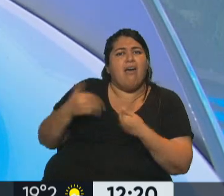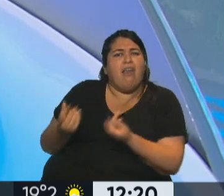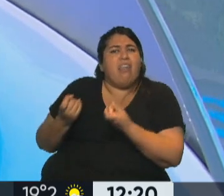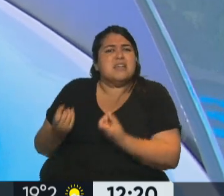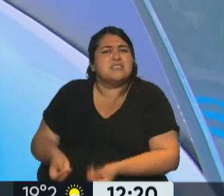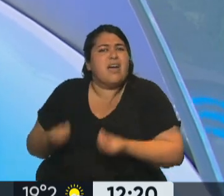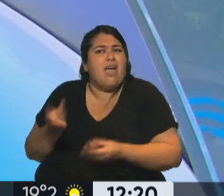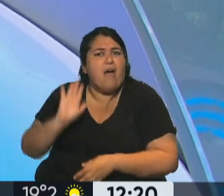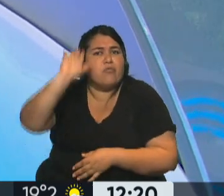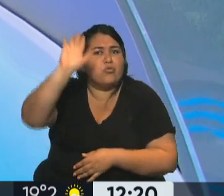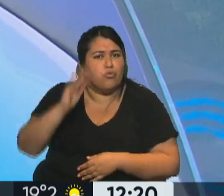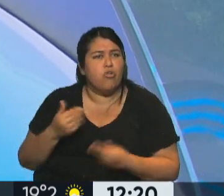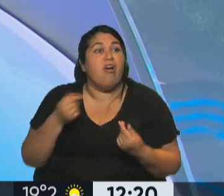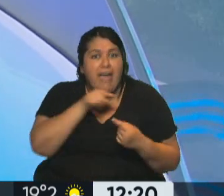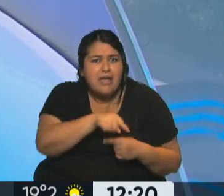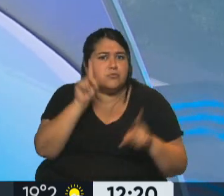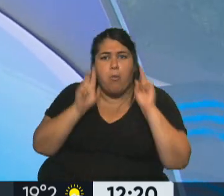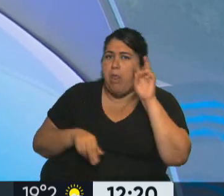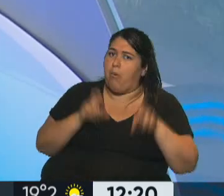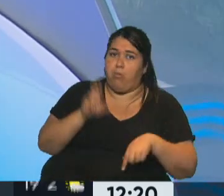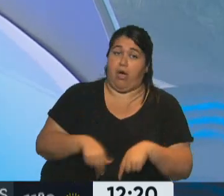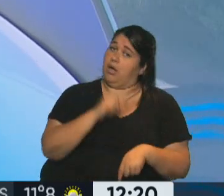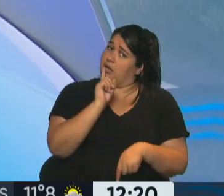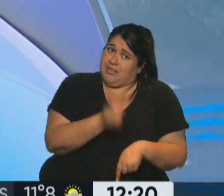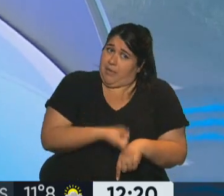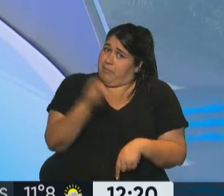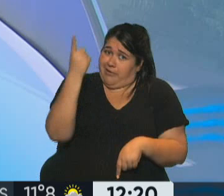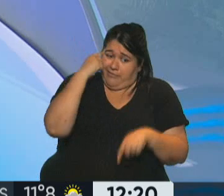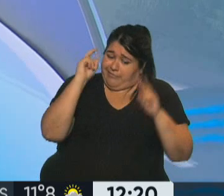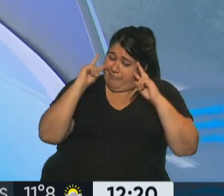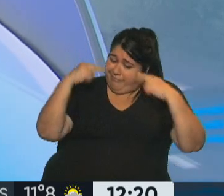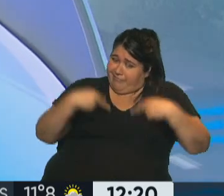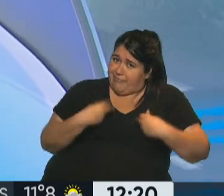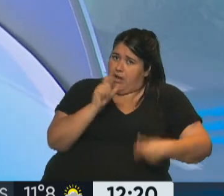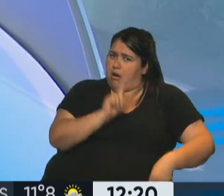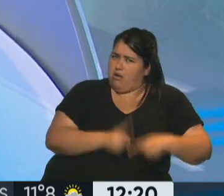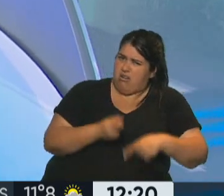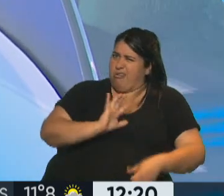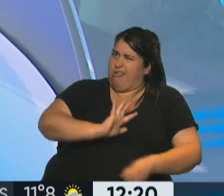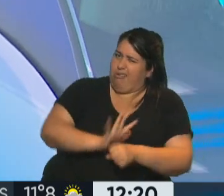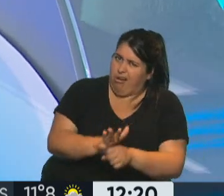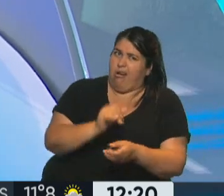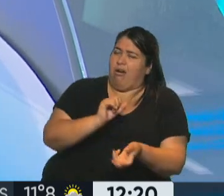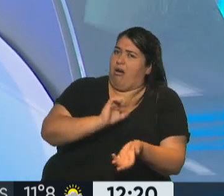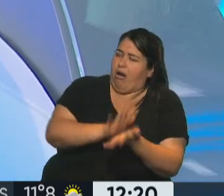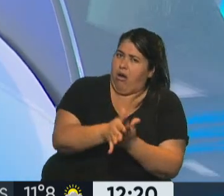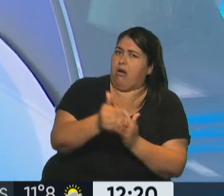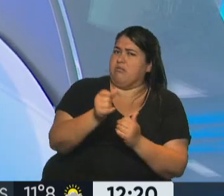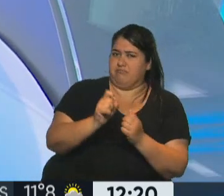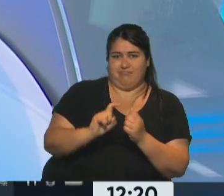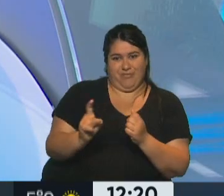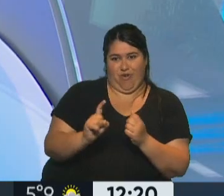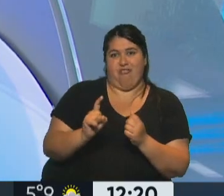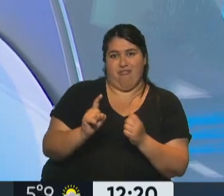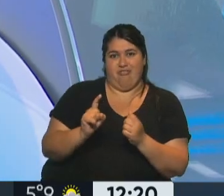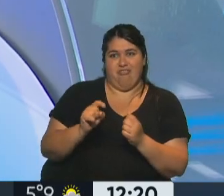representar a los sectores populares. Y también ser muy contundente de que si empieza a haber una política represiva de deshumanización al otro, que eso es lo que uno le preocupa a esta